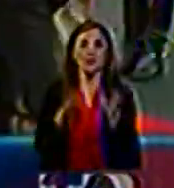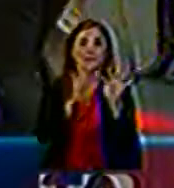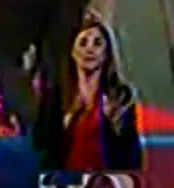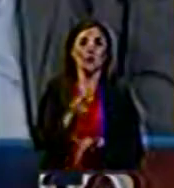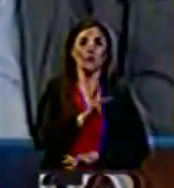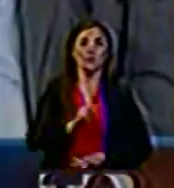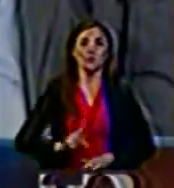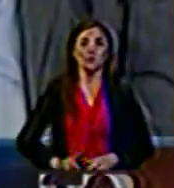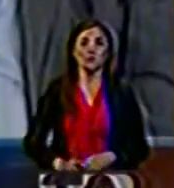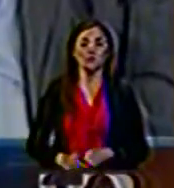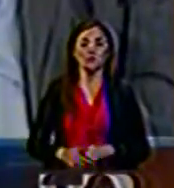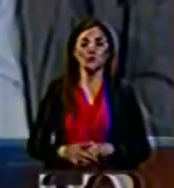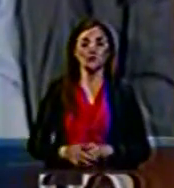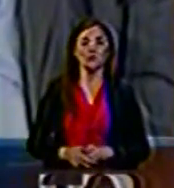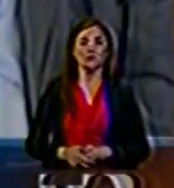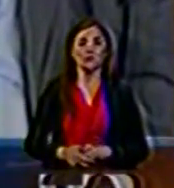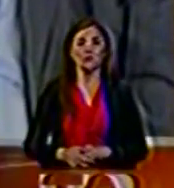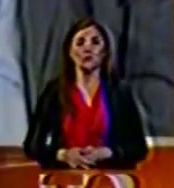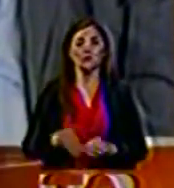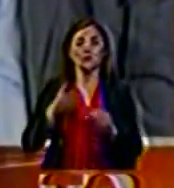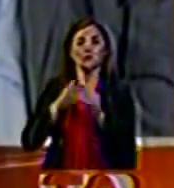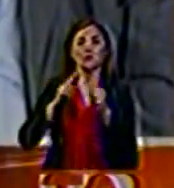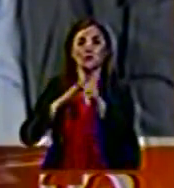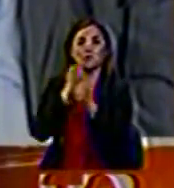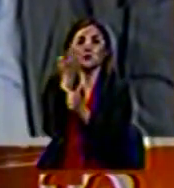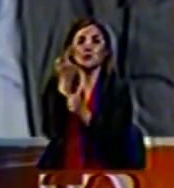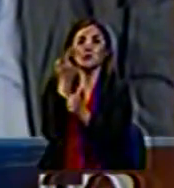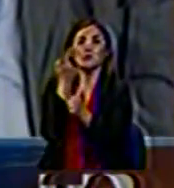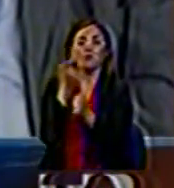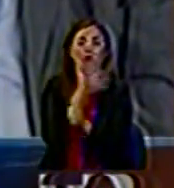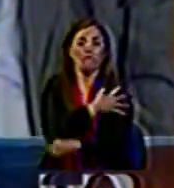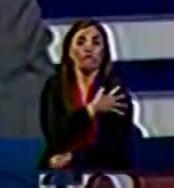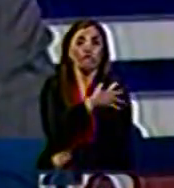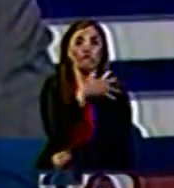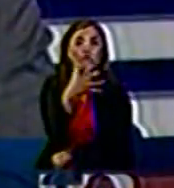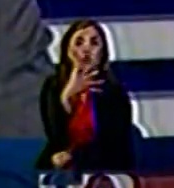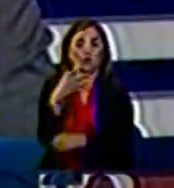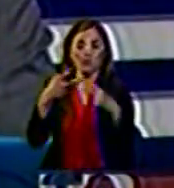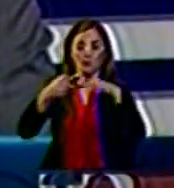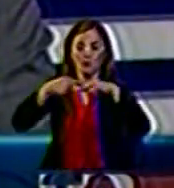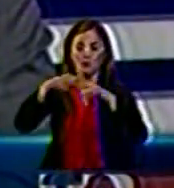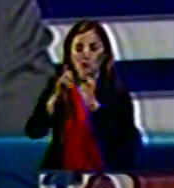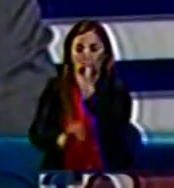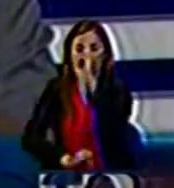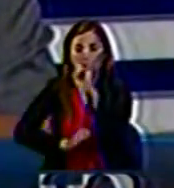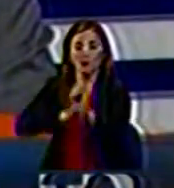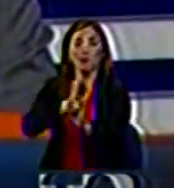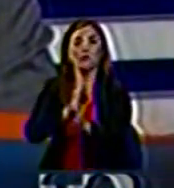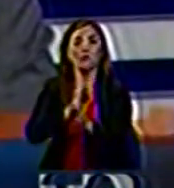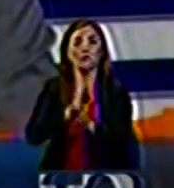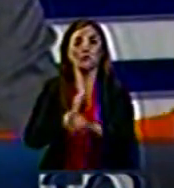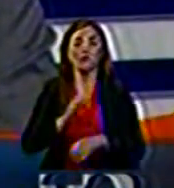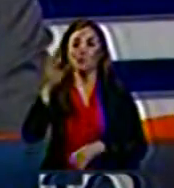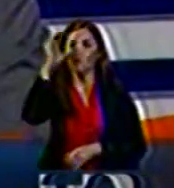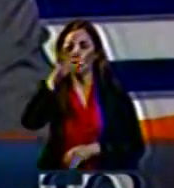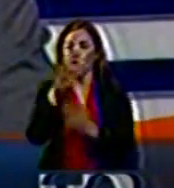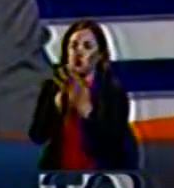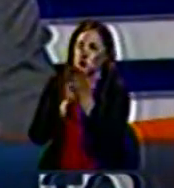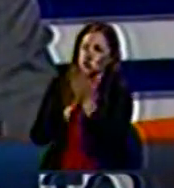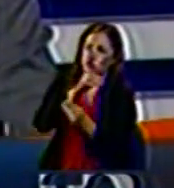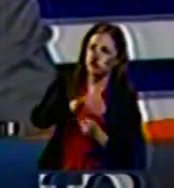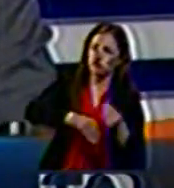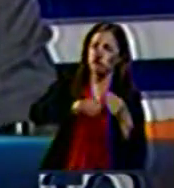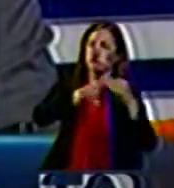Sebastián Roldán. Bueno, el objetivo principal de este viaje es justamente el fortalecimiento de las relaciones internacionales, el buscar proyectos de